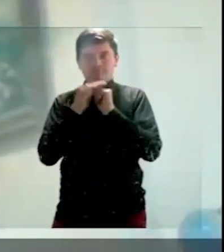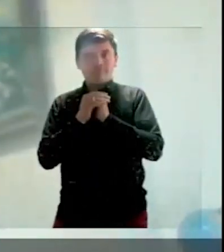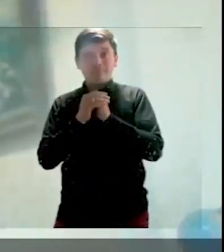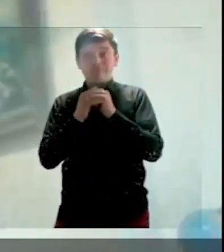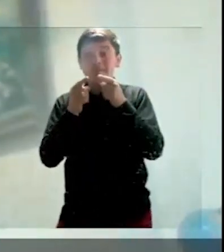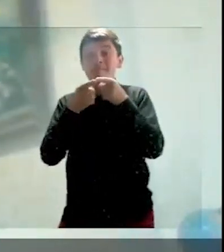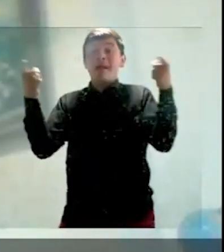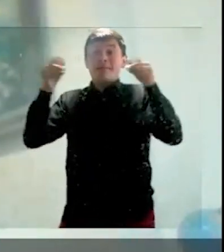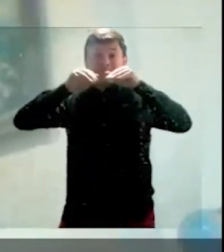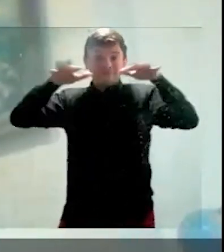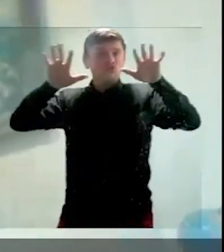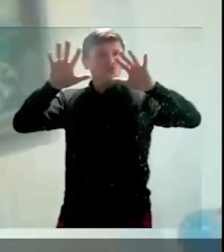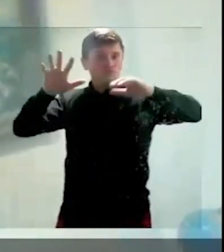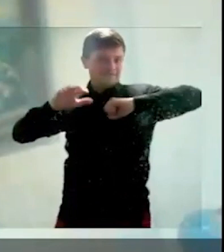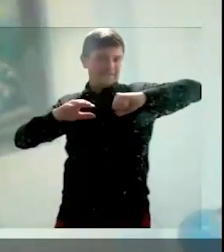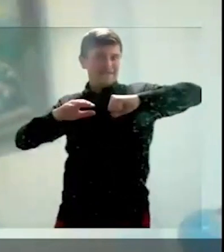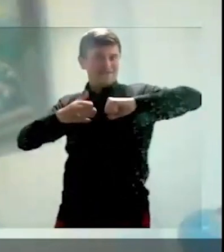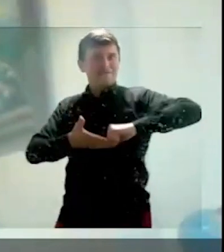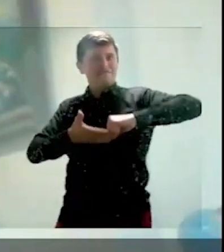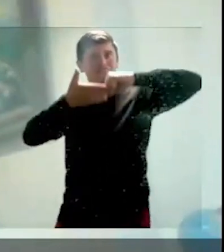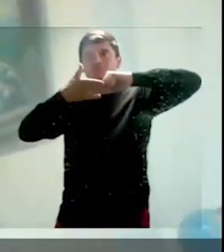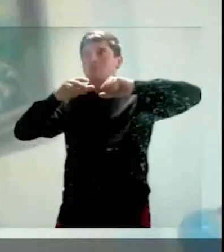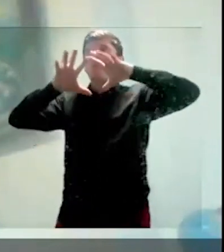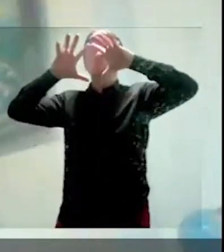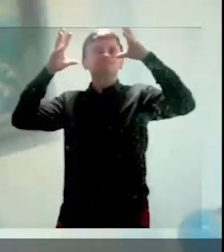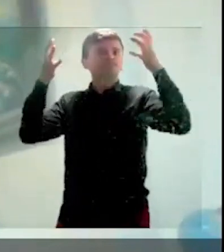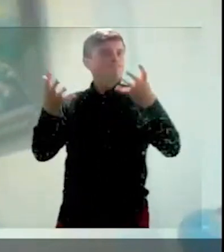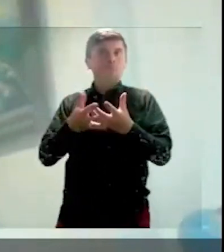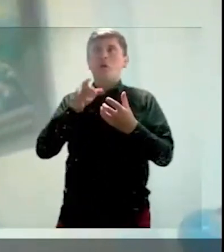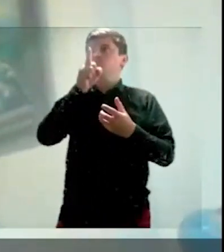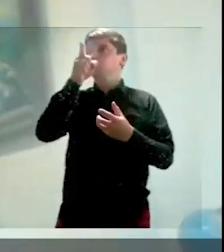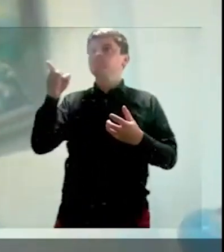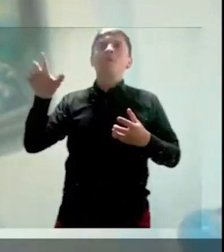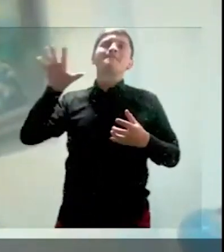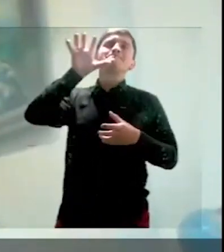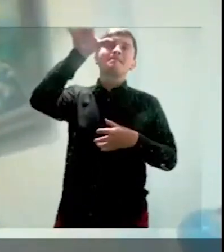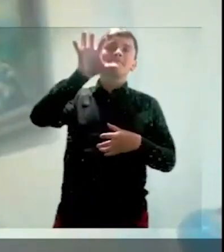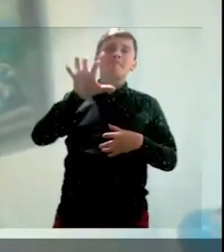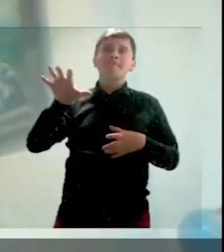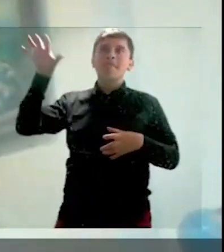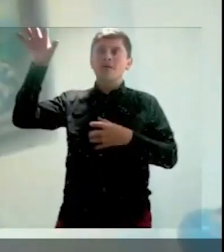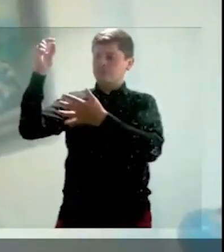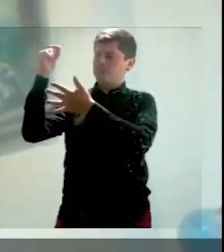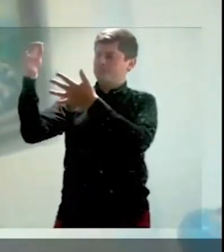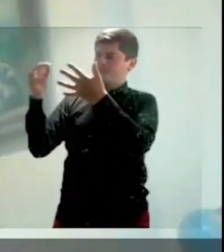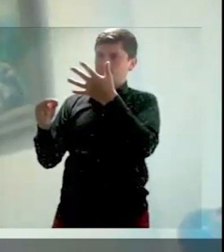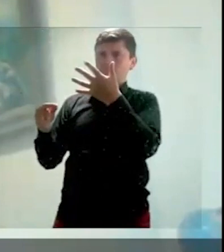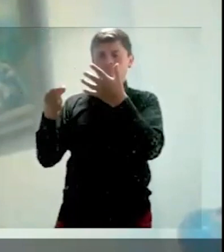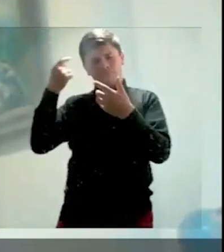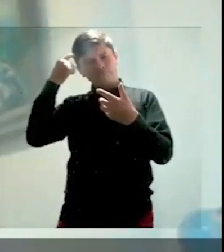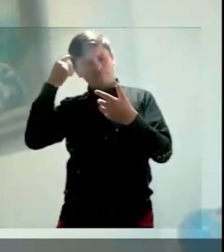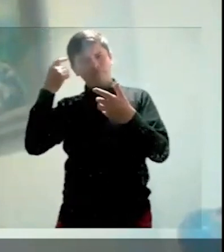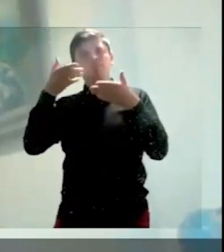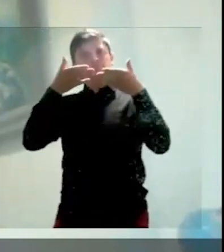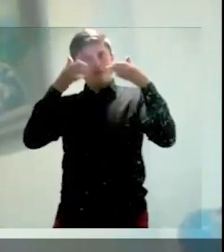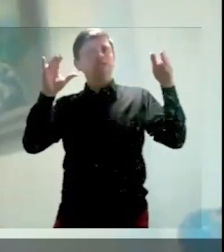aquí y en todas partes del mundo, como yo decía, en todos los países que tienen estas cláusulas abiertas y que permiten